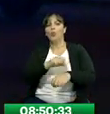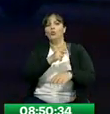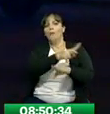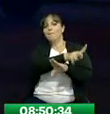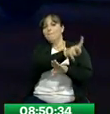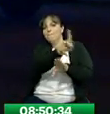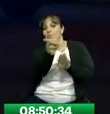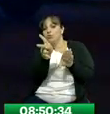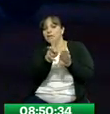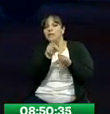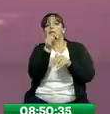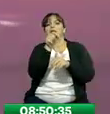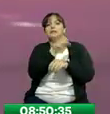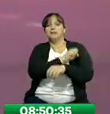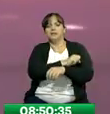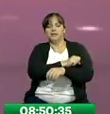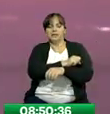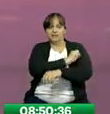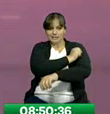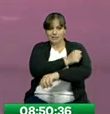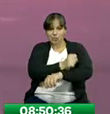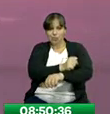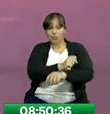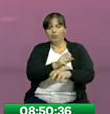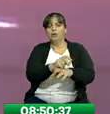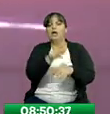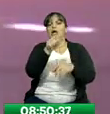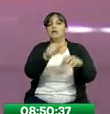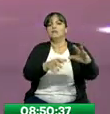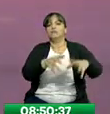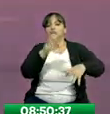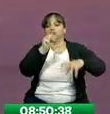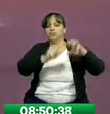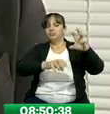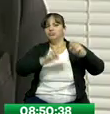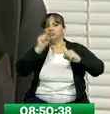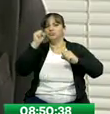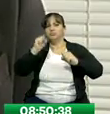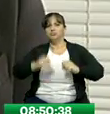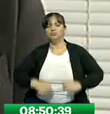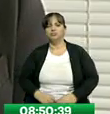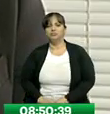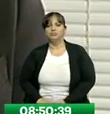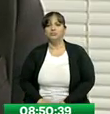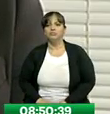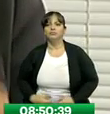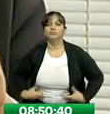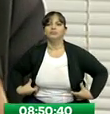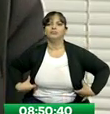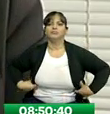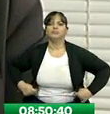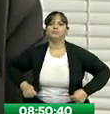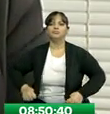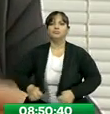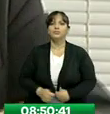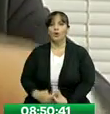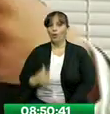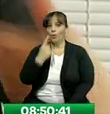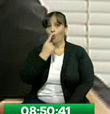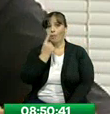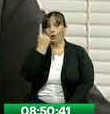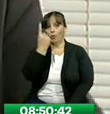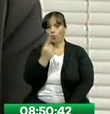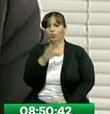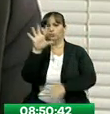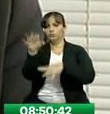el último sector se detuvo a uno de los supuestos integrantes de la banda que está siendo investigados no solo por este delito sino por